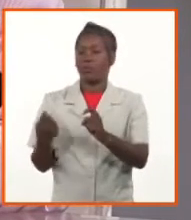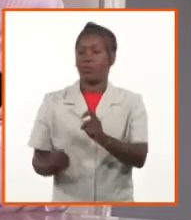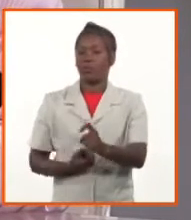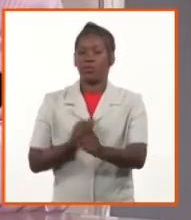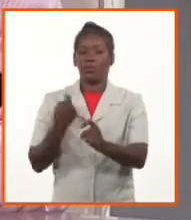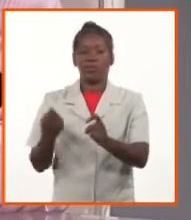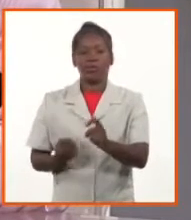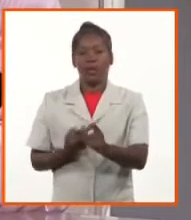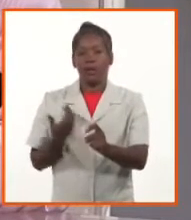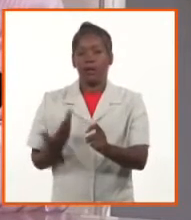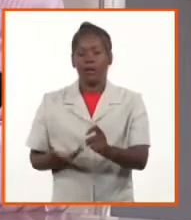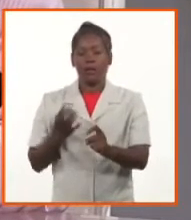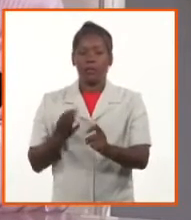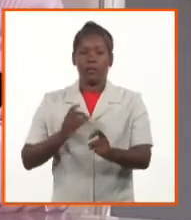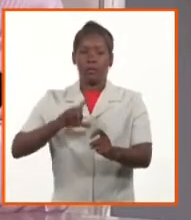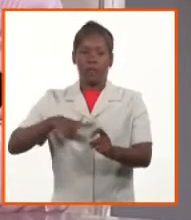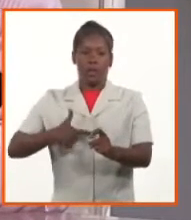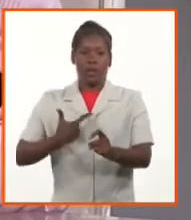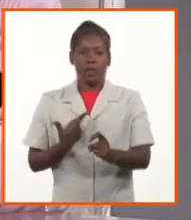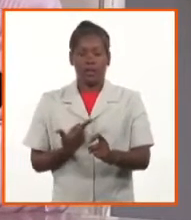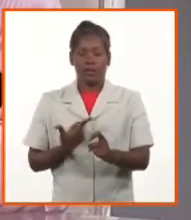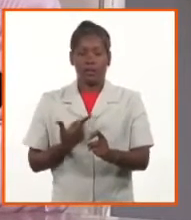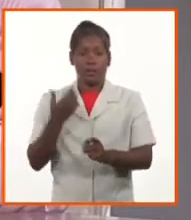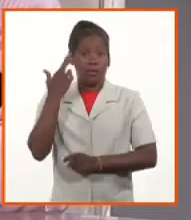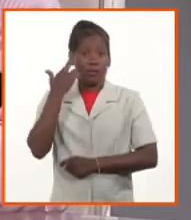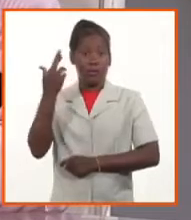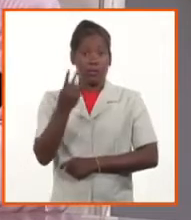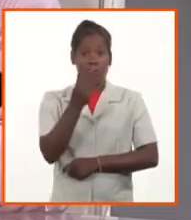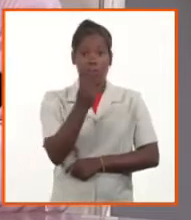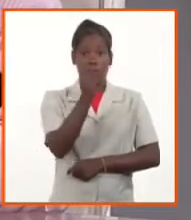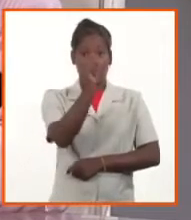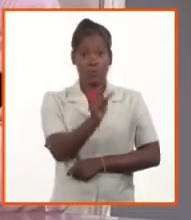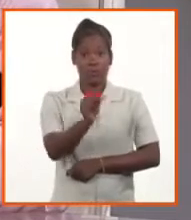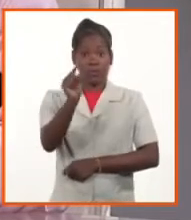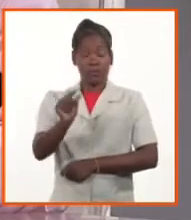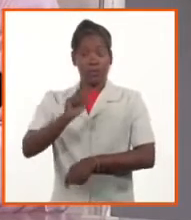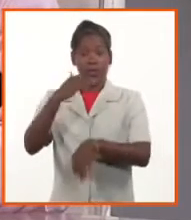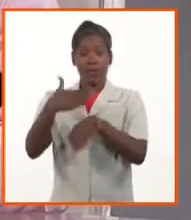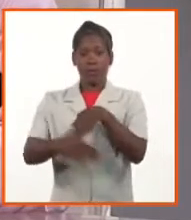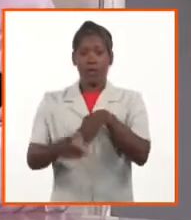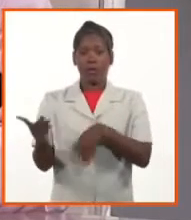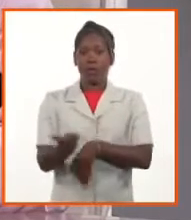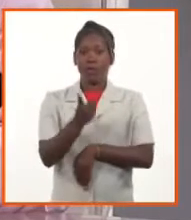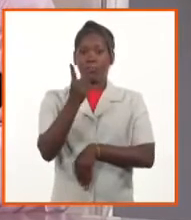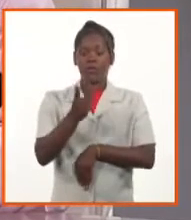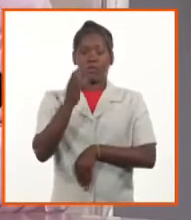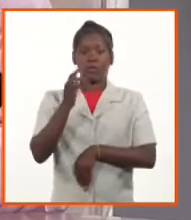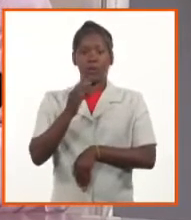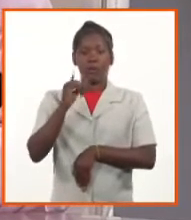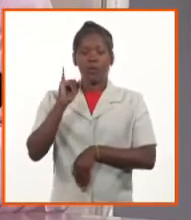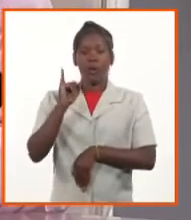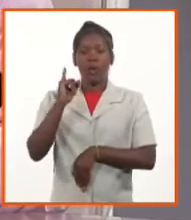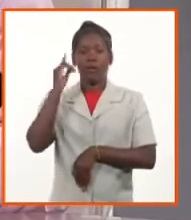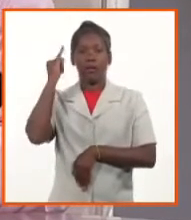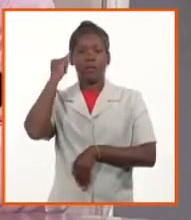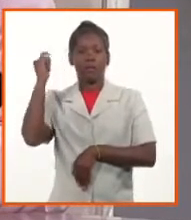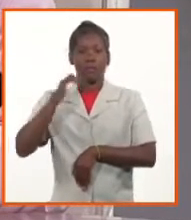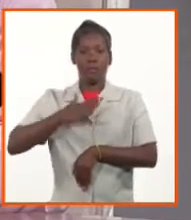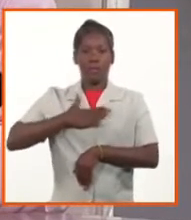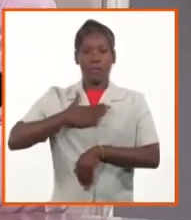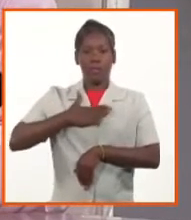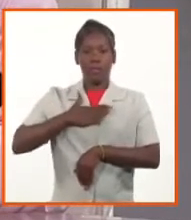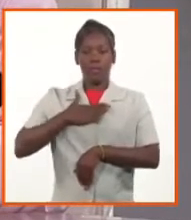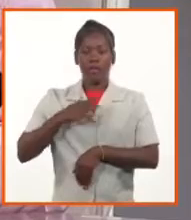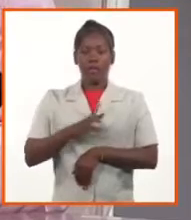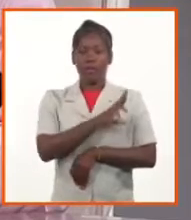homenaje que nosotros le podemos hacer a Sergio y Luis ahí es precisamente a través de la creación. Esa es nuestra trinchera hoy.